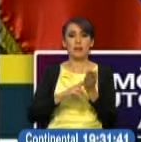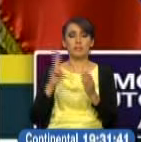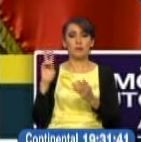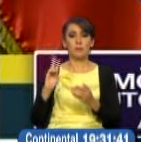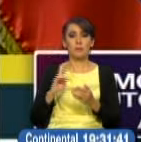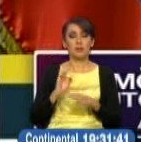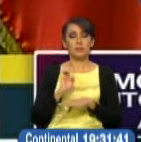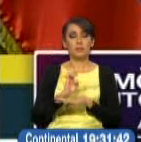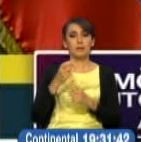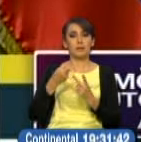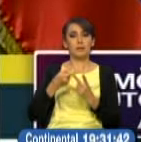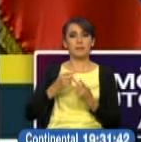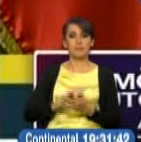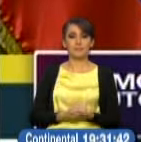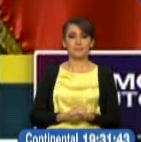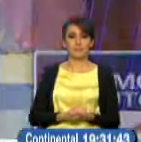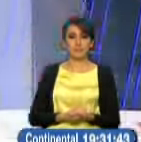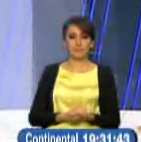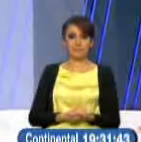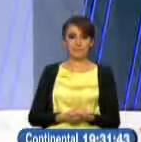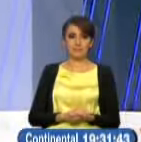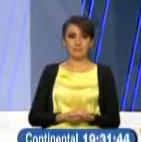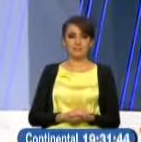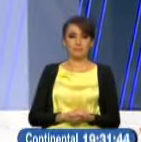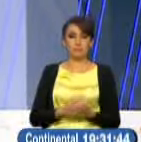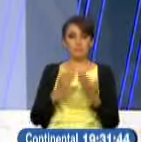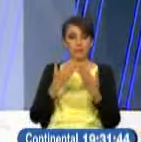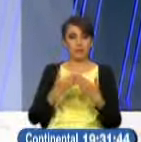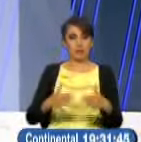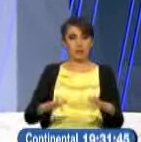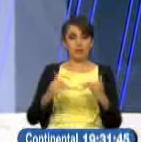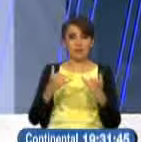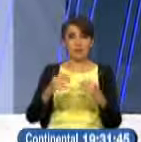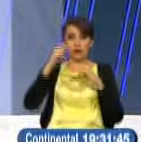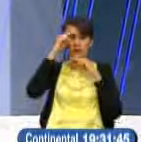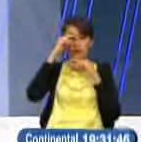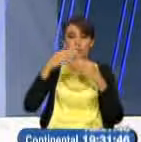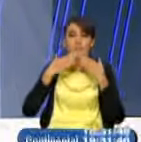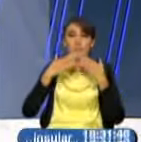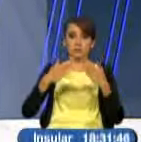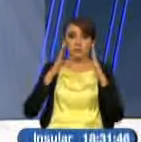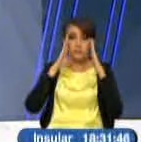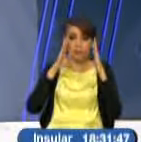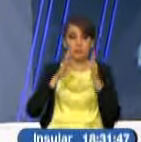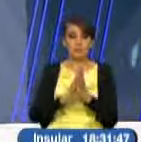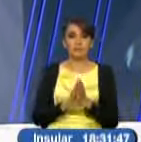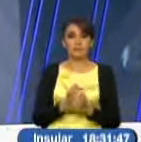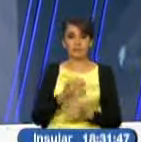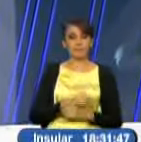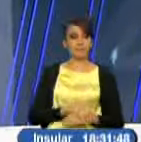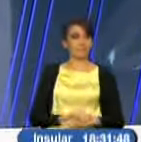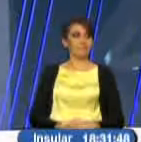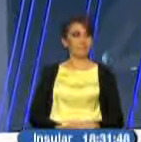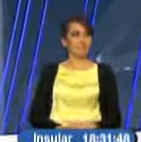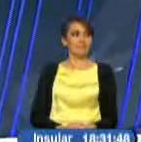Bastida, Ecuador TV. Y bien, aquí finalizamos este informativo. Muchísimas gracias por su compañía. Pasen bien.